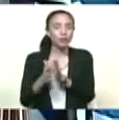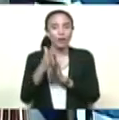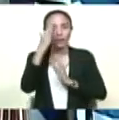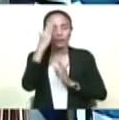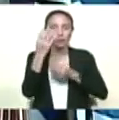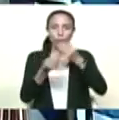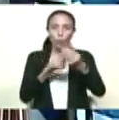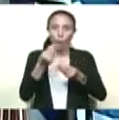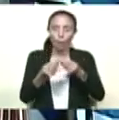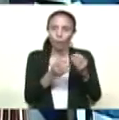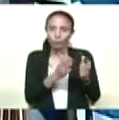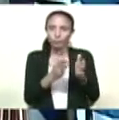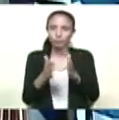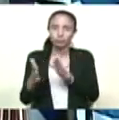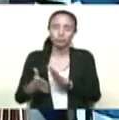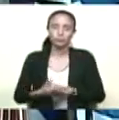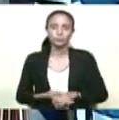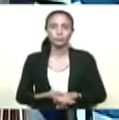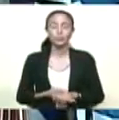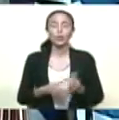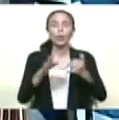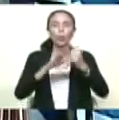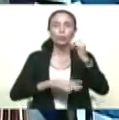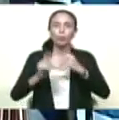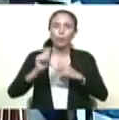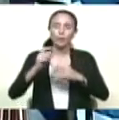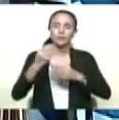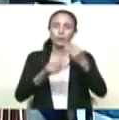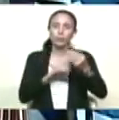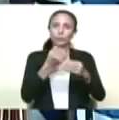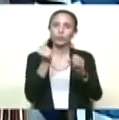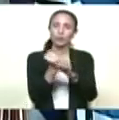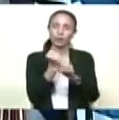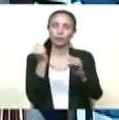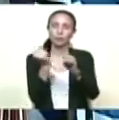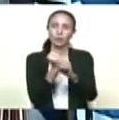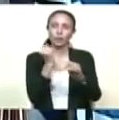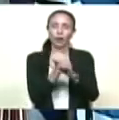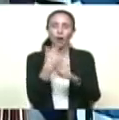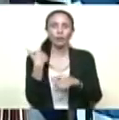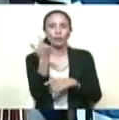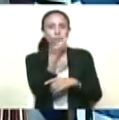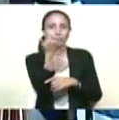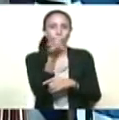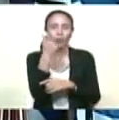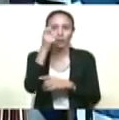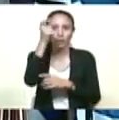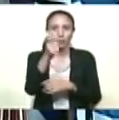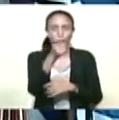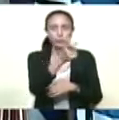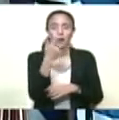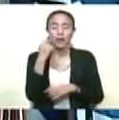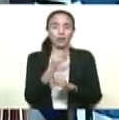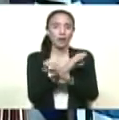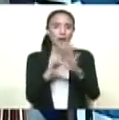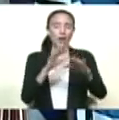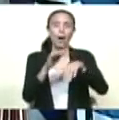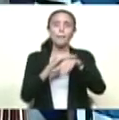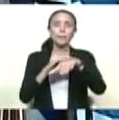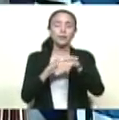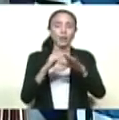resultados importantes en estos últimos meses porque era clara la complicidad del ministerio público